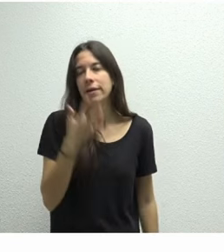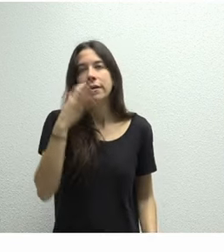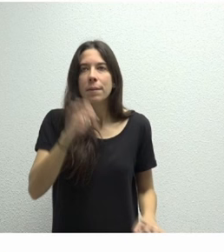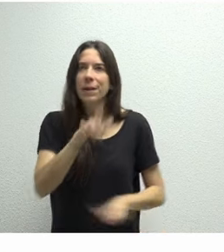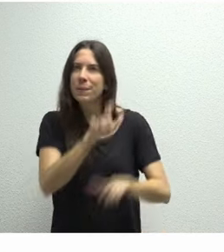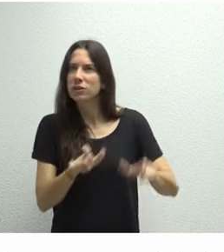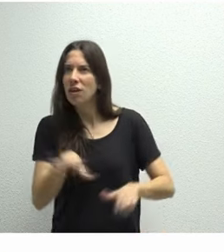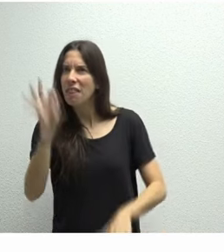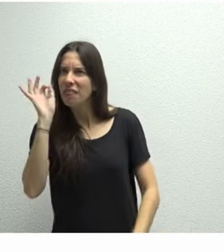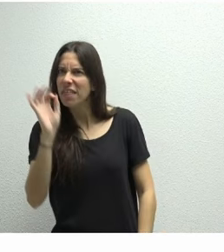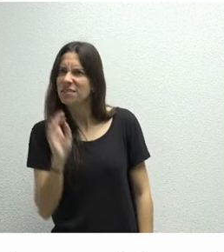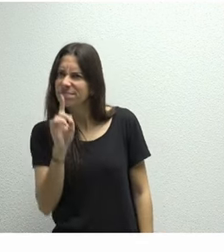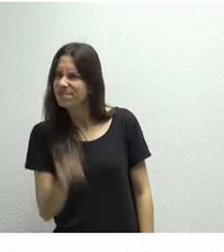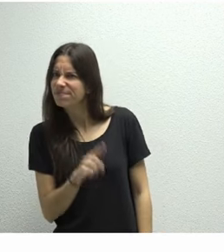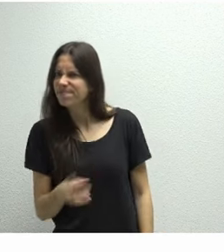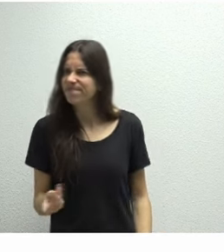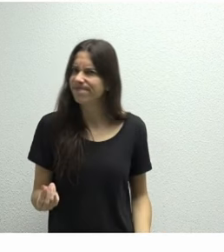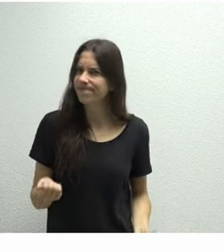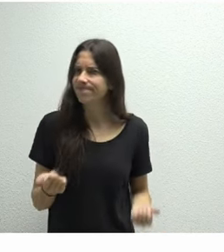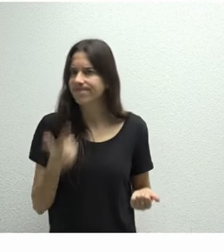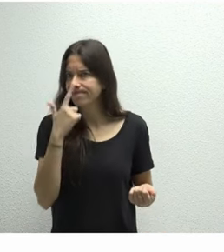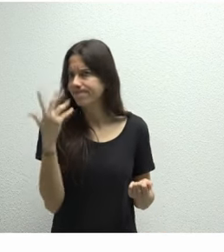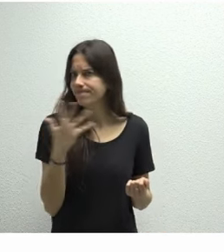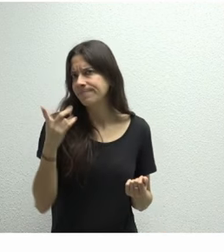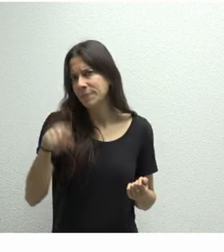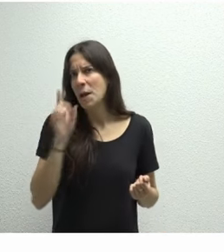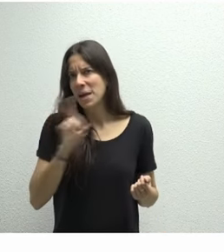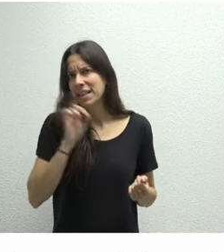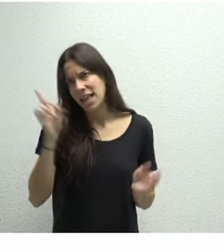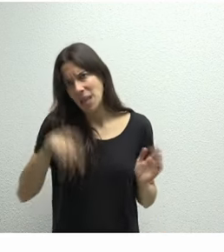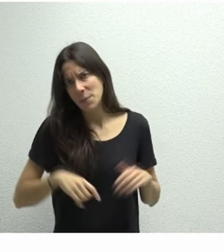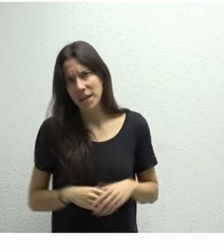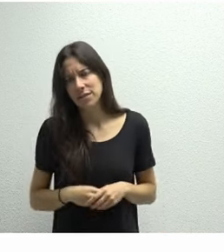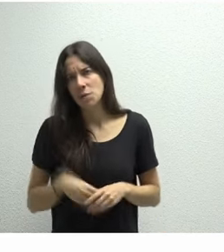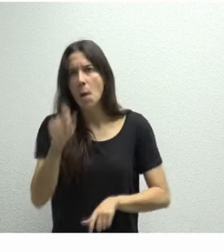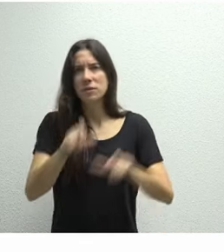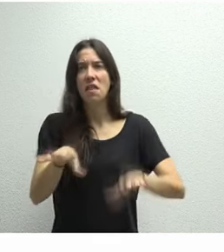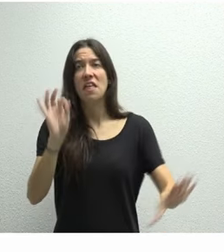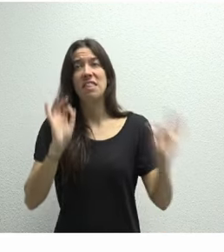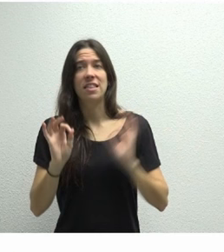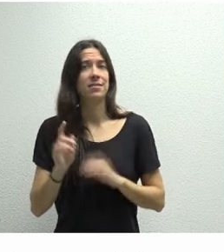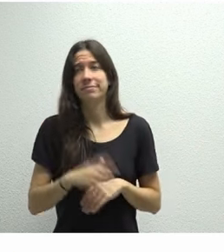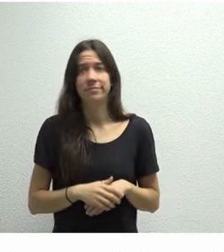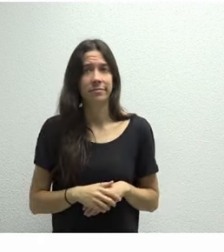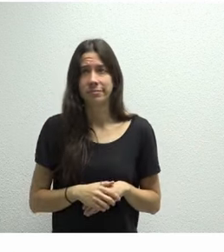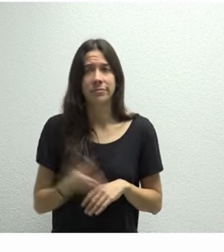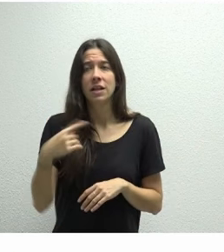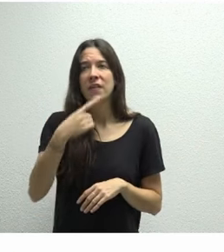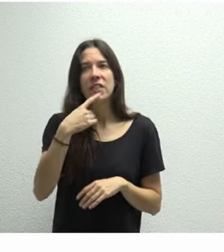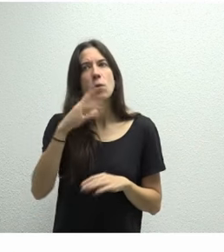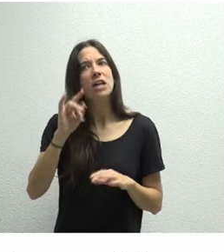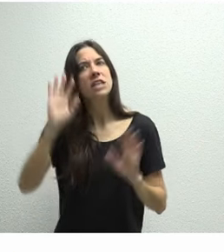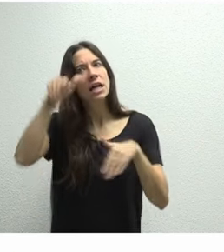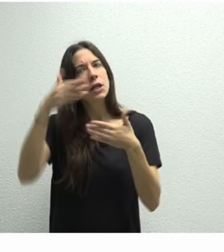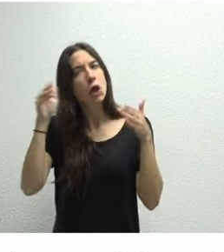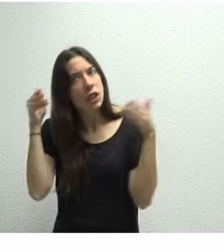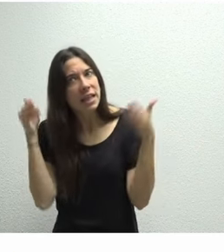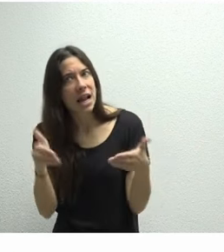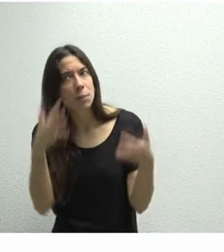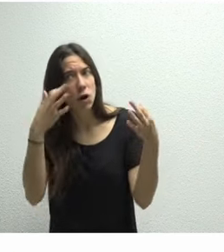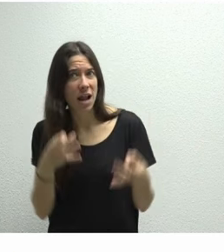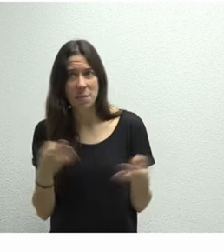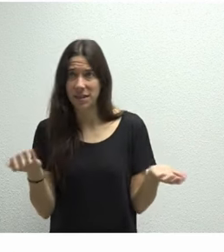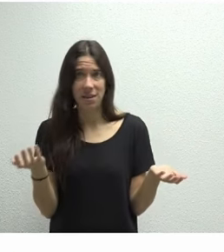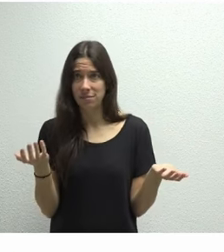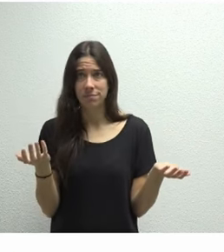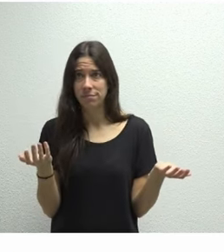decisiones o eso también es una falacia no que decimos que hacemos atención central en la persona que hacemos un papeles con